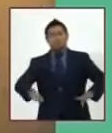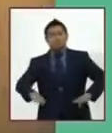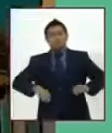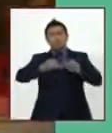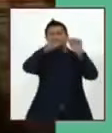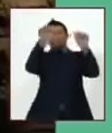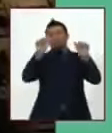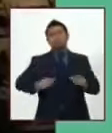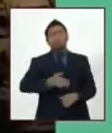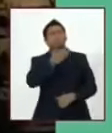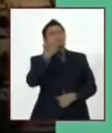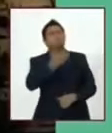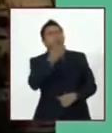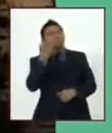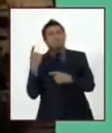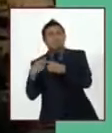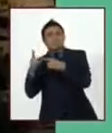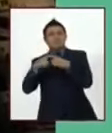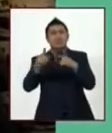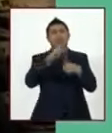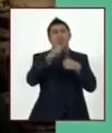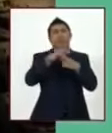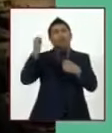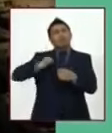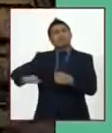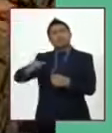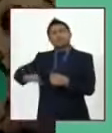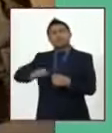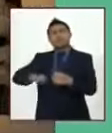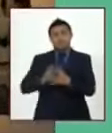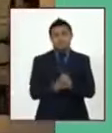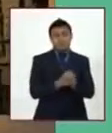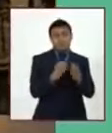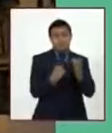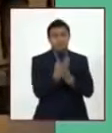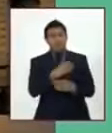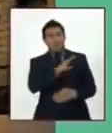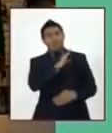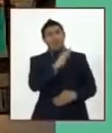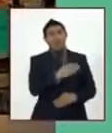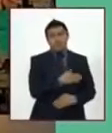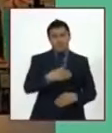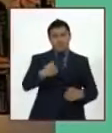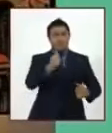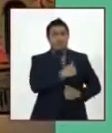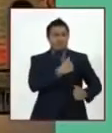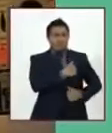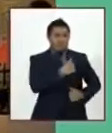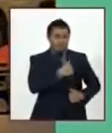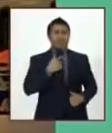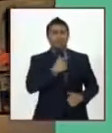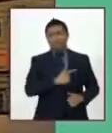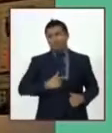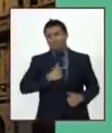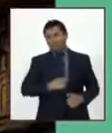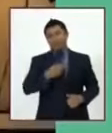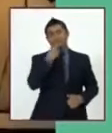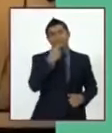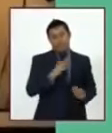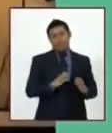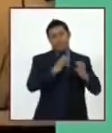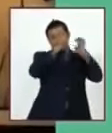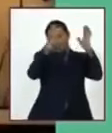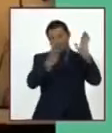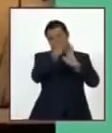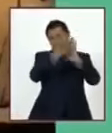Roma. En Nueva España fue más común su utilización por las autoridades civiles en la construcción de edificios públicos, y